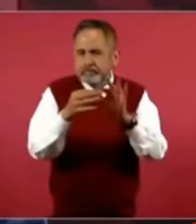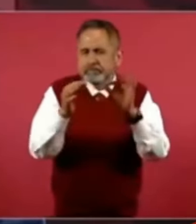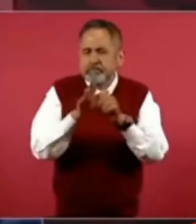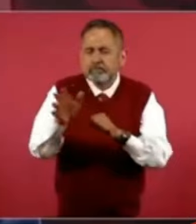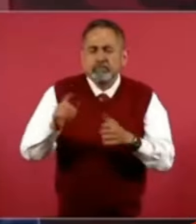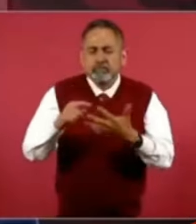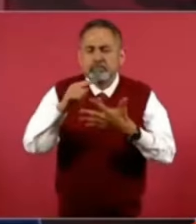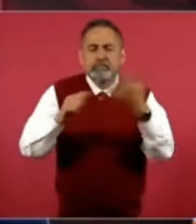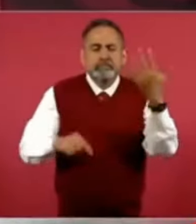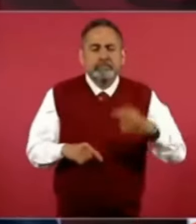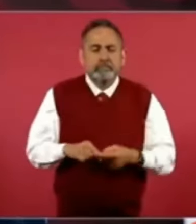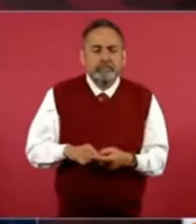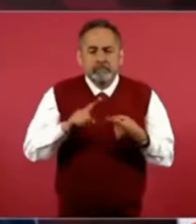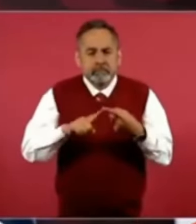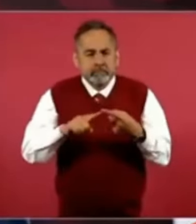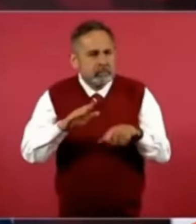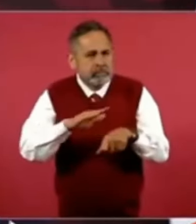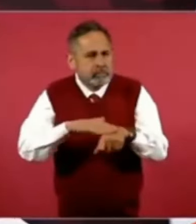¿por qué,